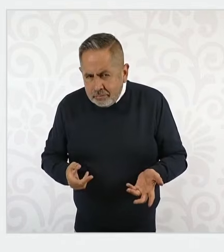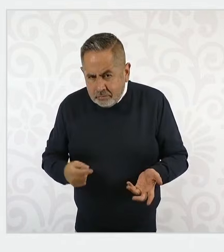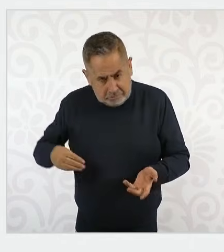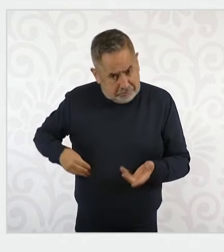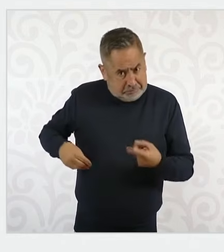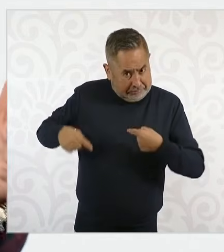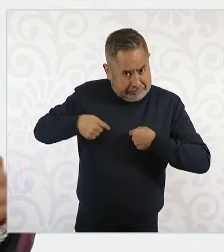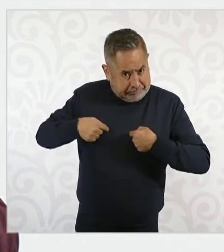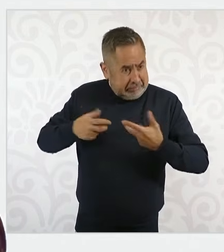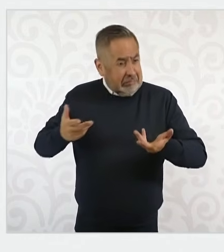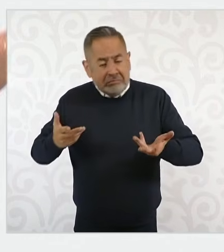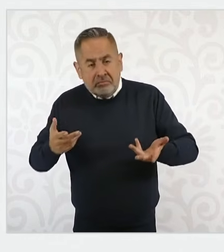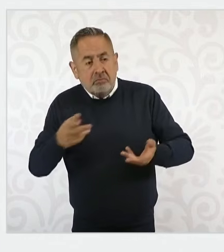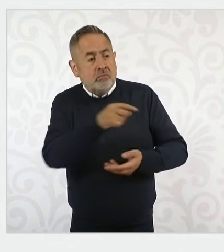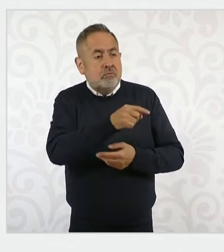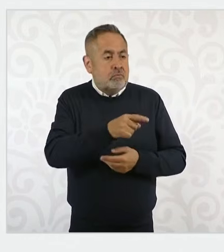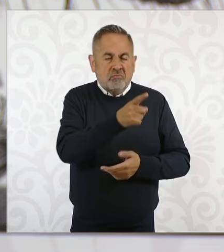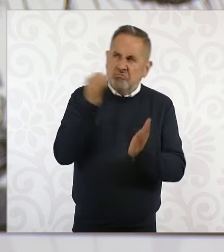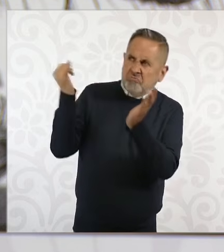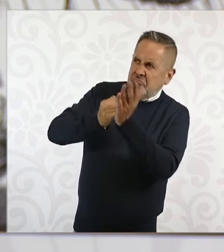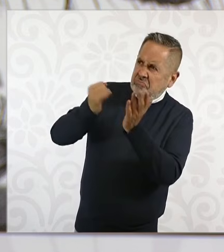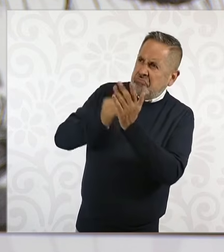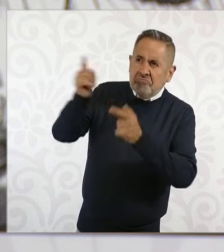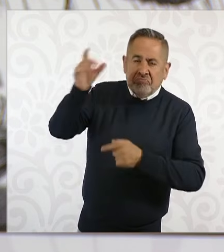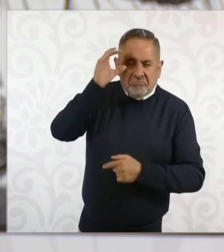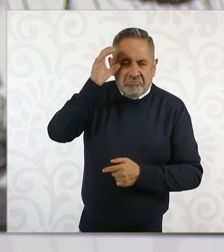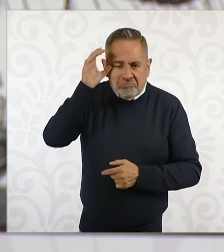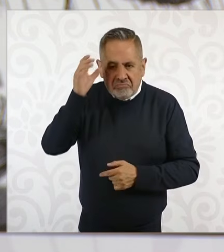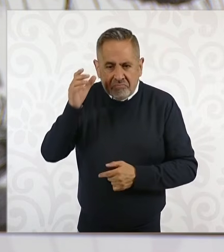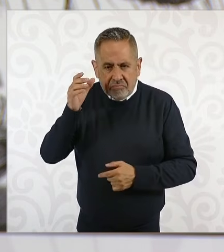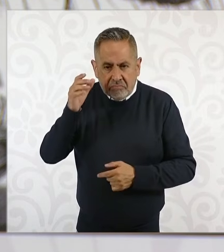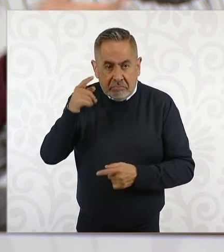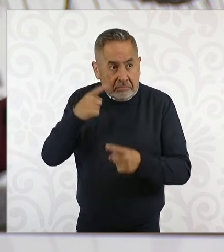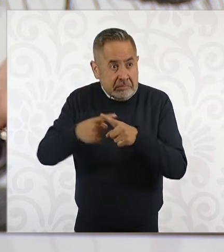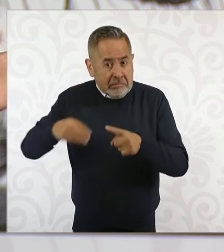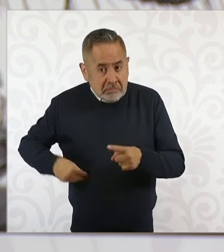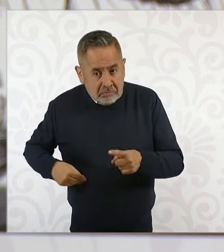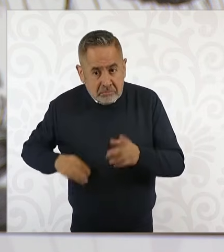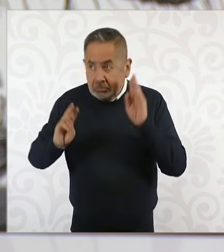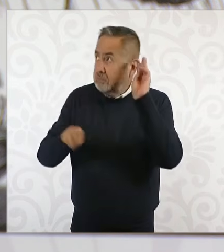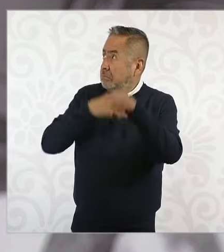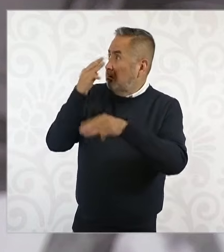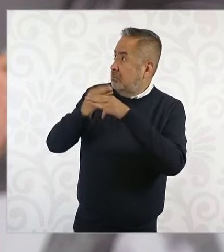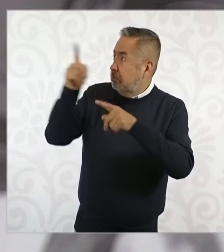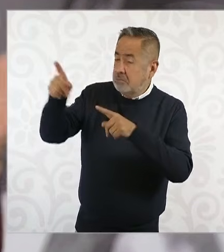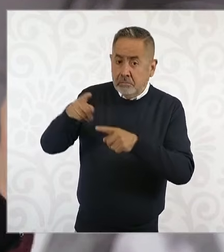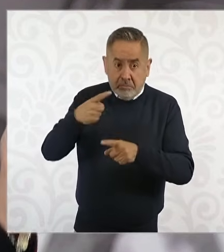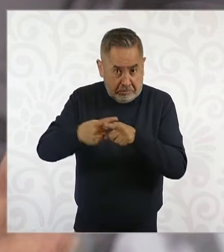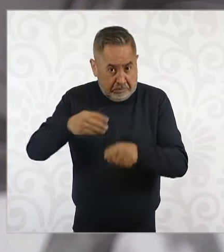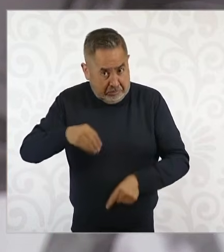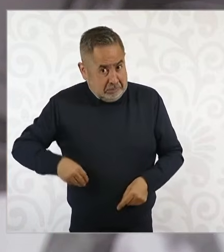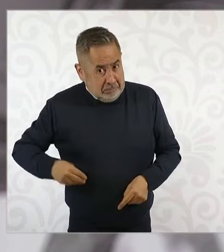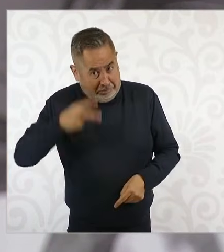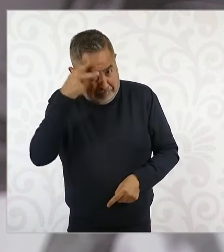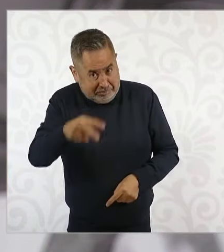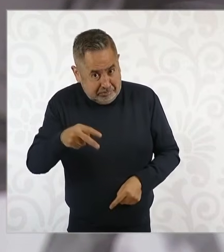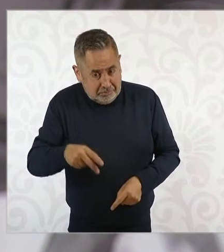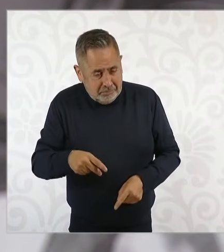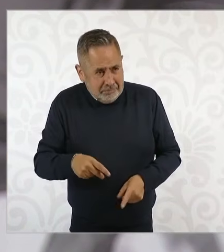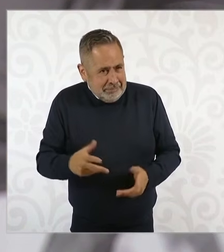o las tarifas que tiene China, o las tarifas que tiene el mundo entero, las tarifas, pues los